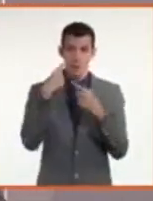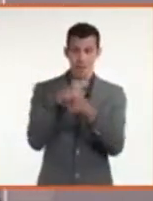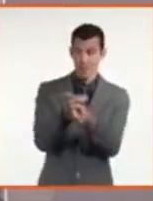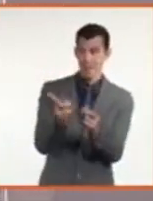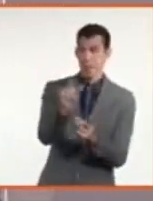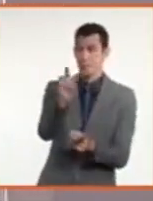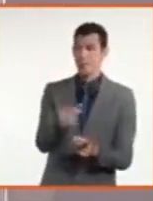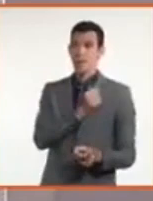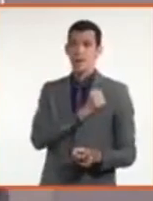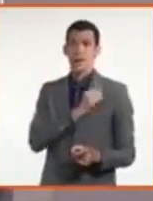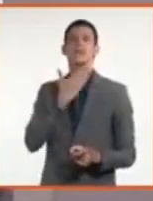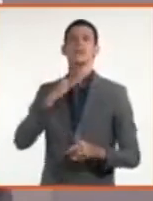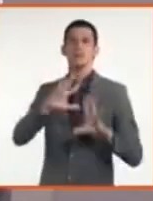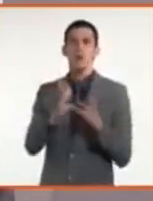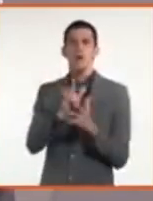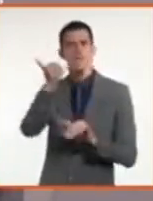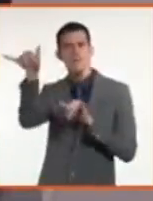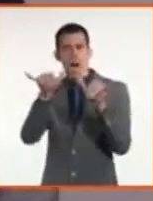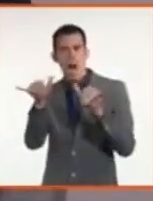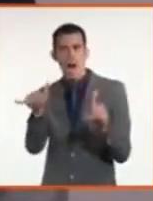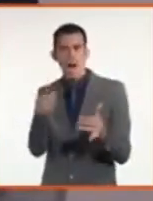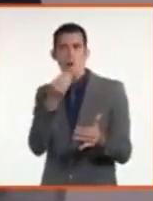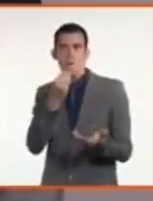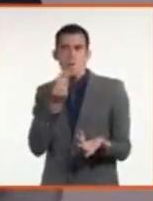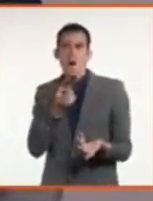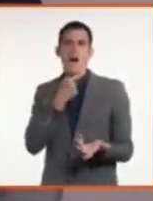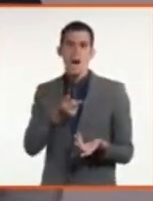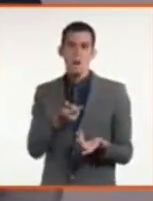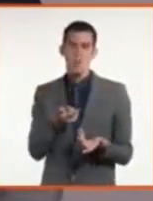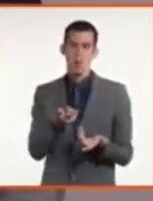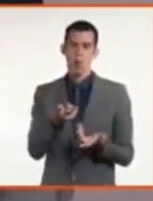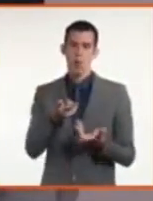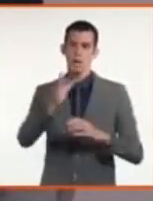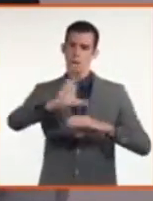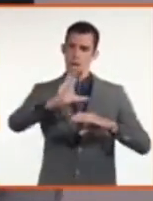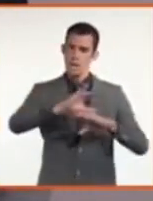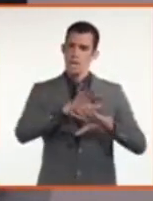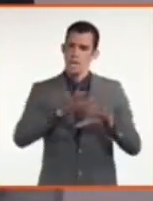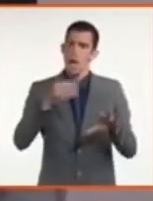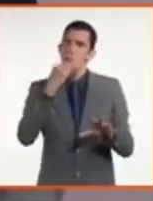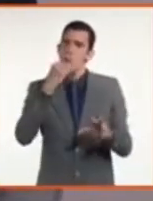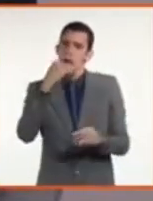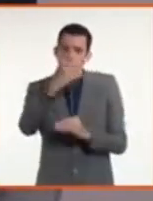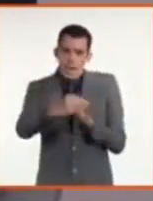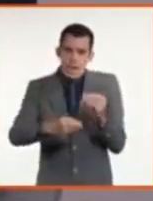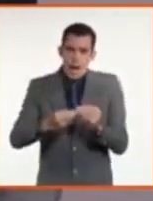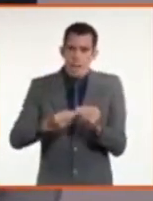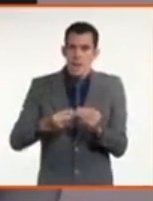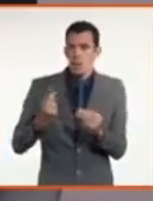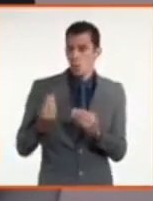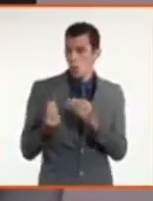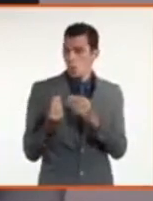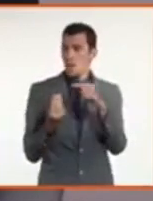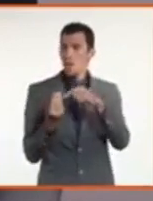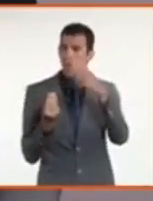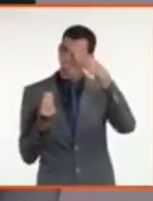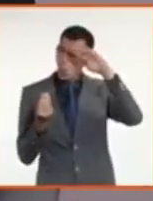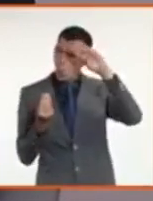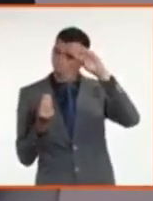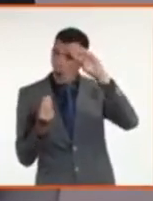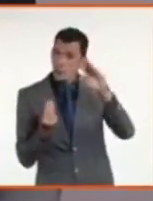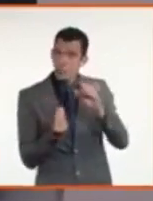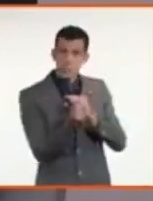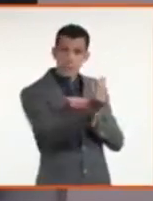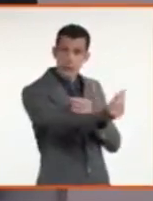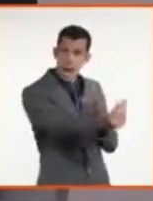se opera en el mercado informal por lo tanto nosotros tenemos para esos dolores efectivos que están entrando ahora como fuente en